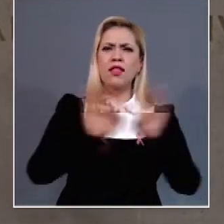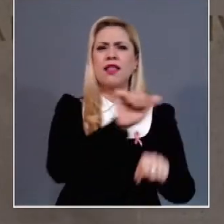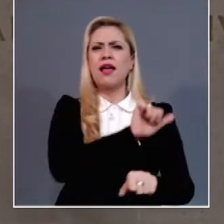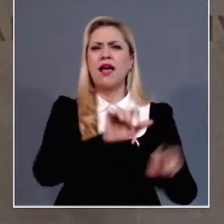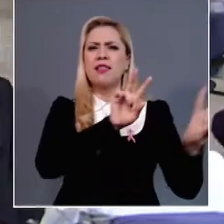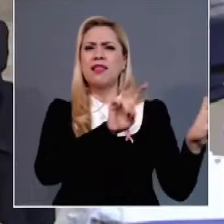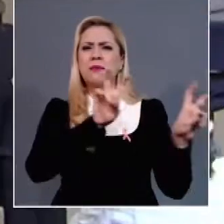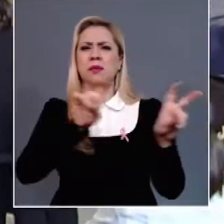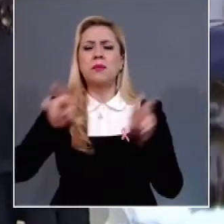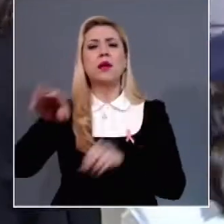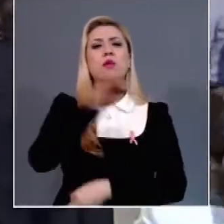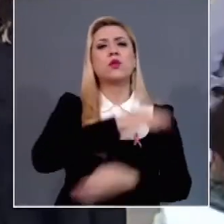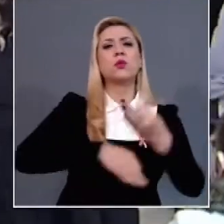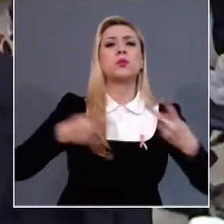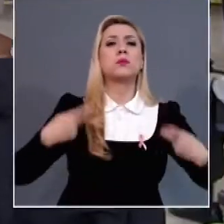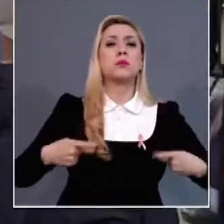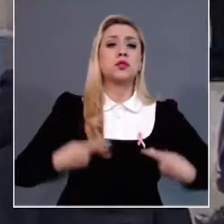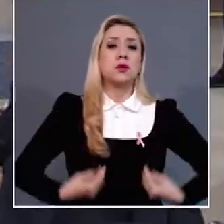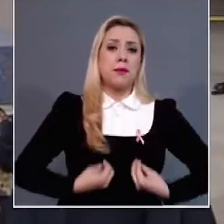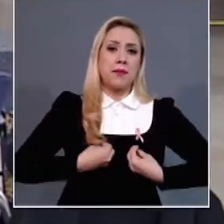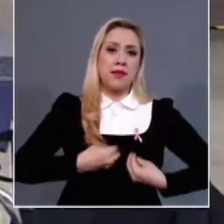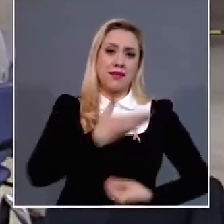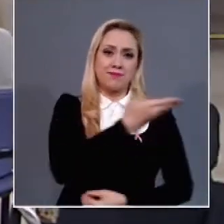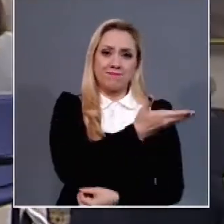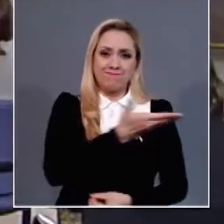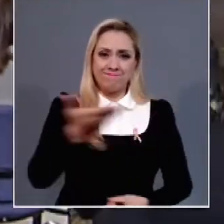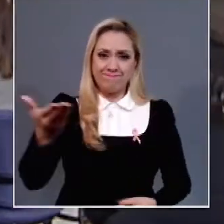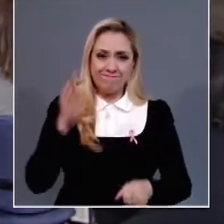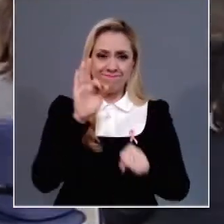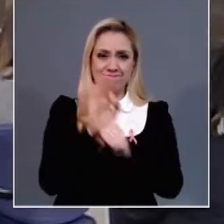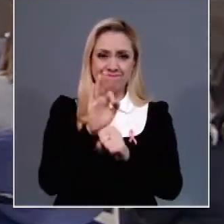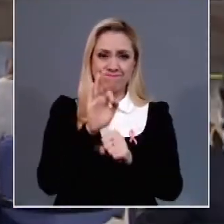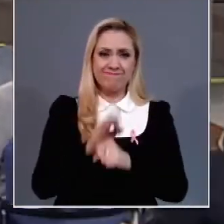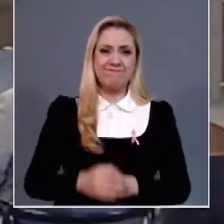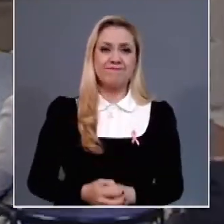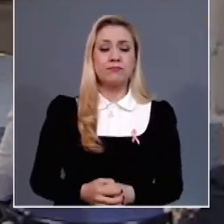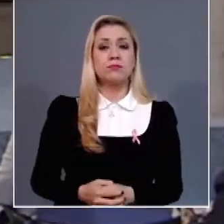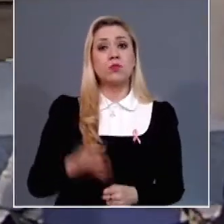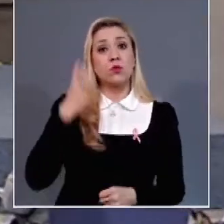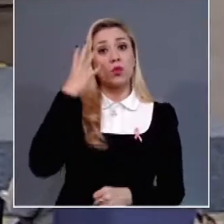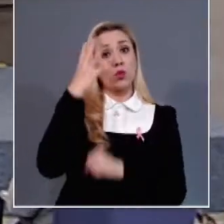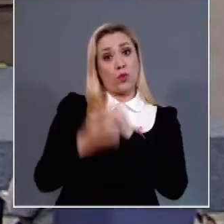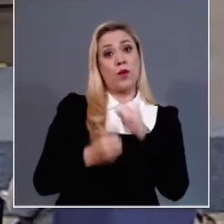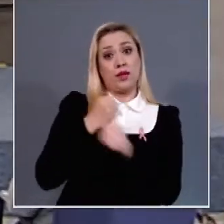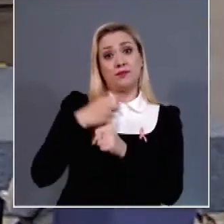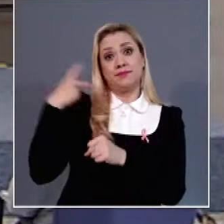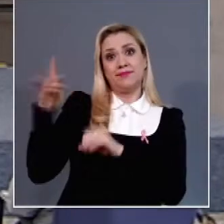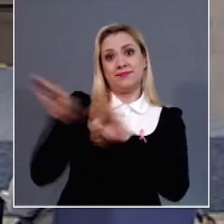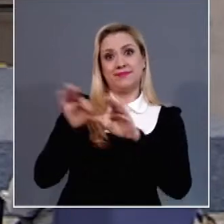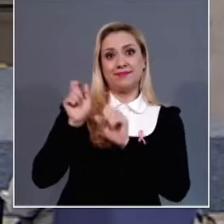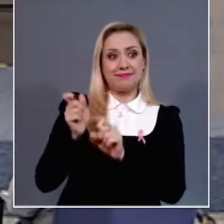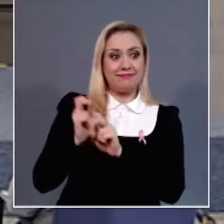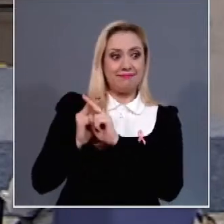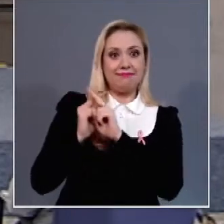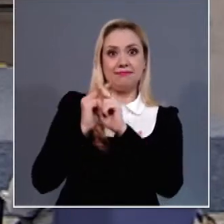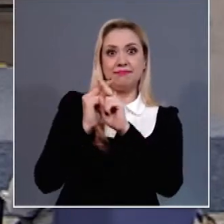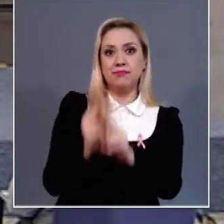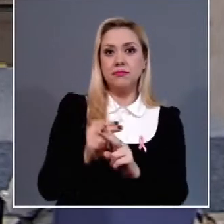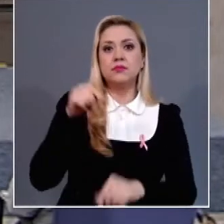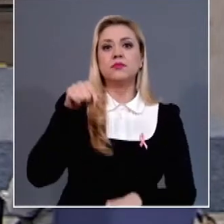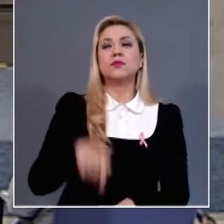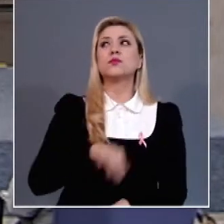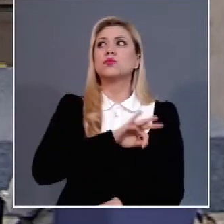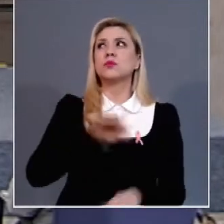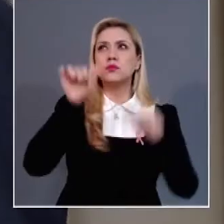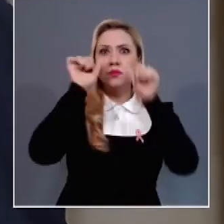las personas. Explicó que durante los casi 4 años de su administración, el Pleno de la Corte ha realizado